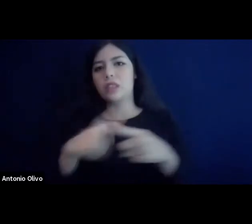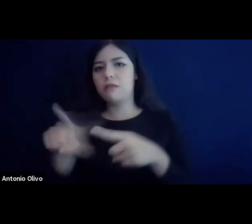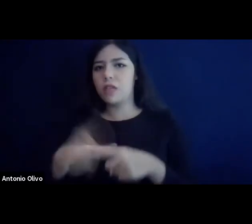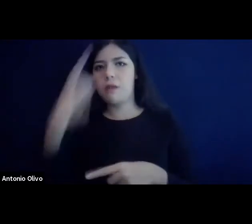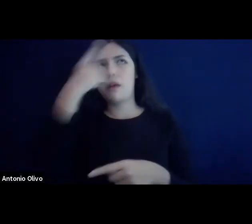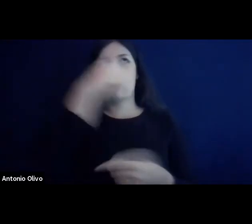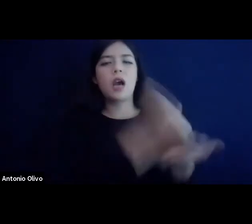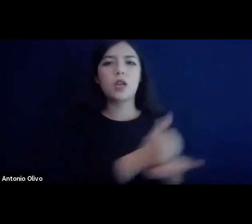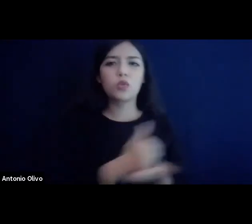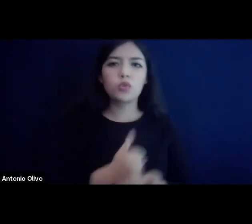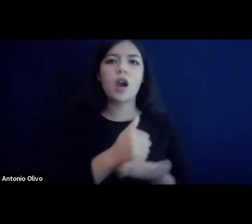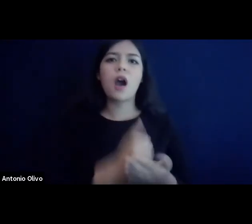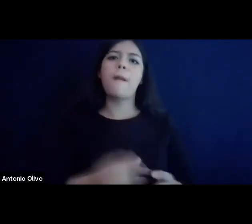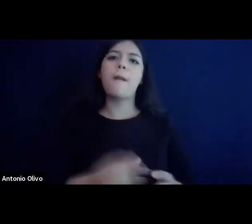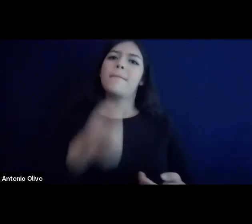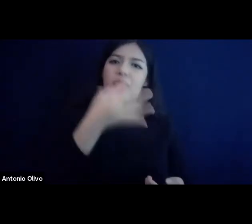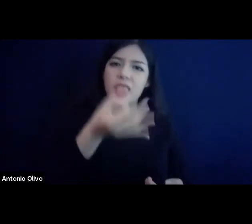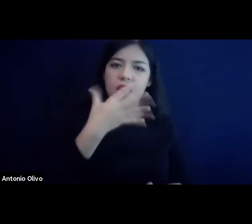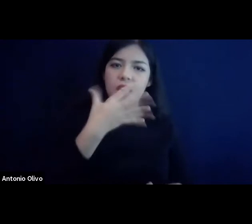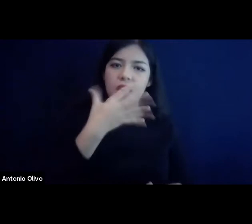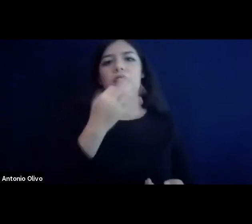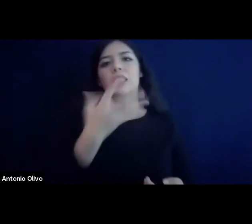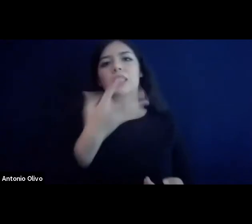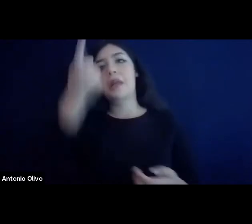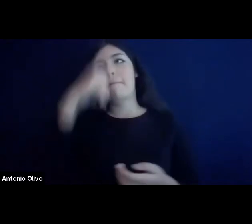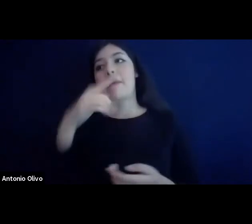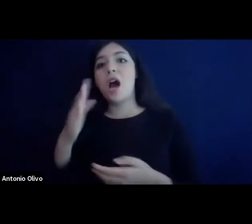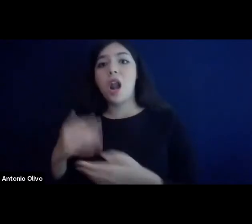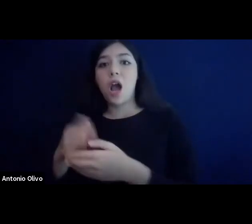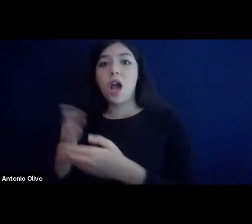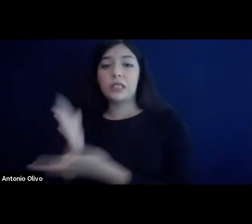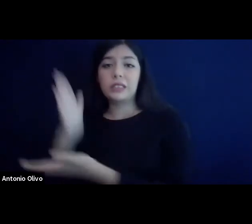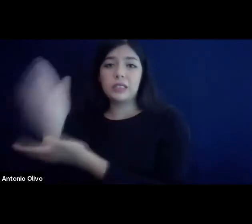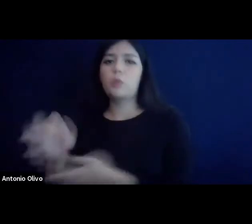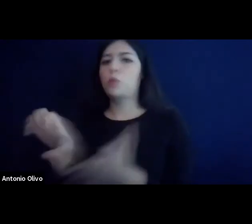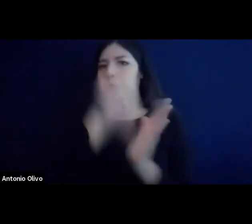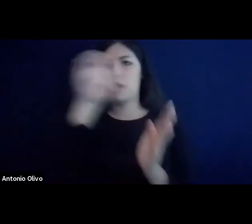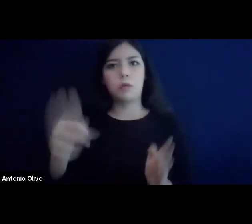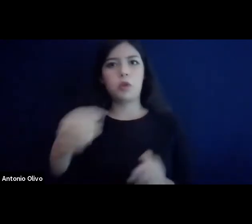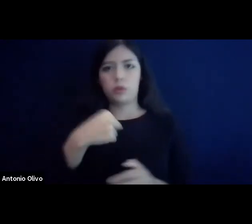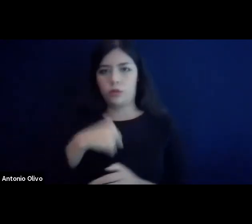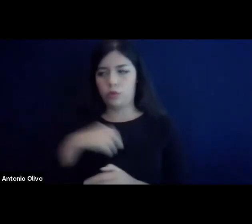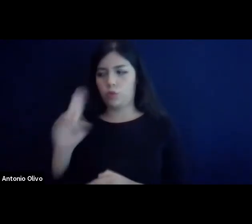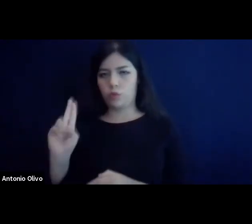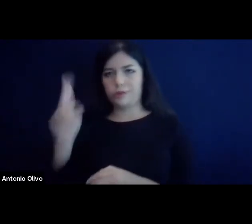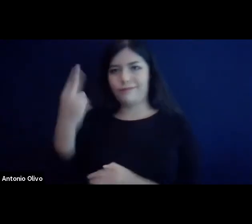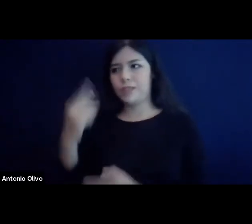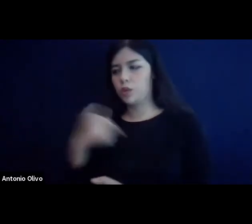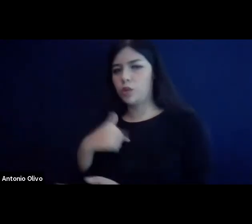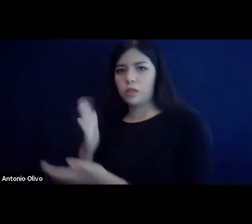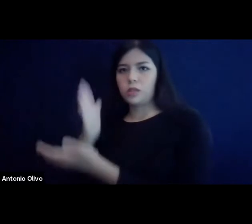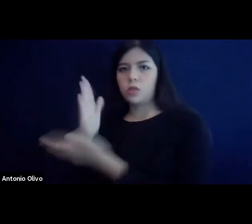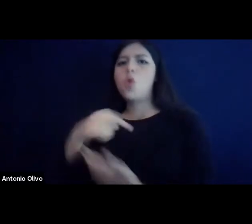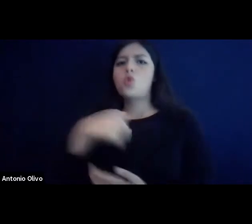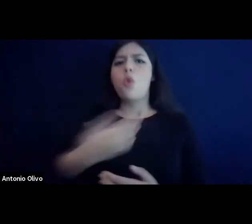medicinas, terapias, el transporte. Por ejemplo, para que yo pudiera entrar a la maestría, en ese entonces yo podía